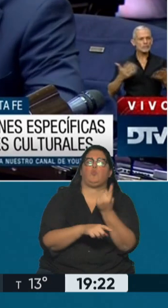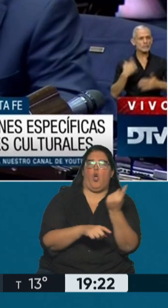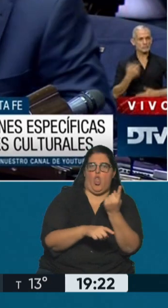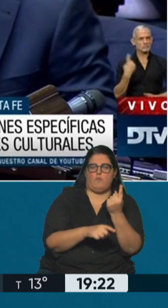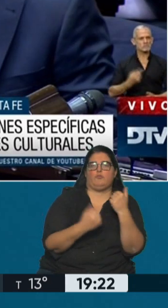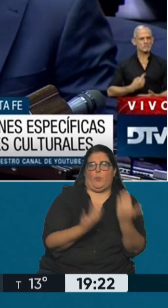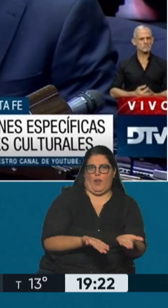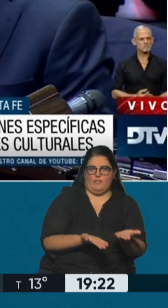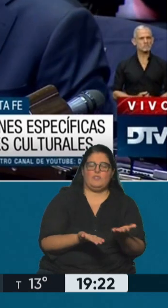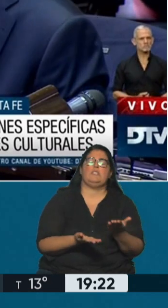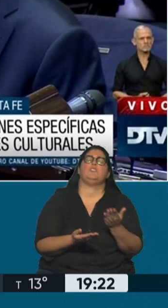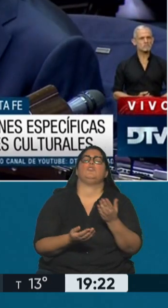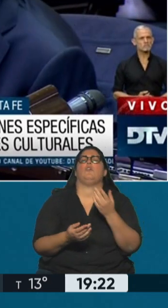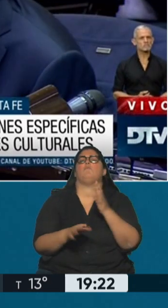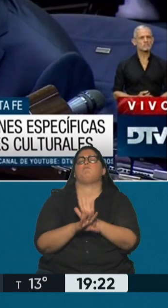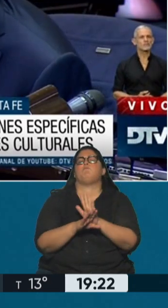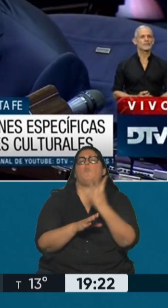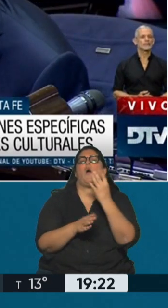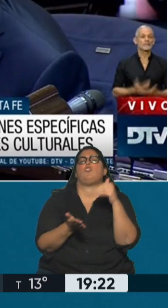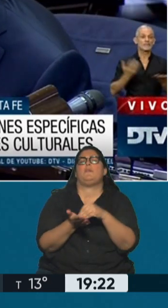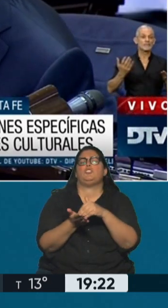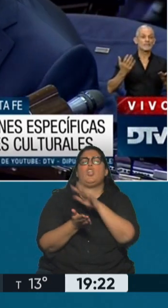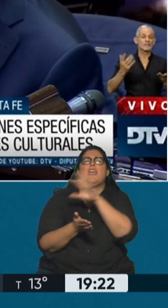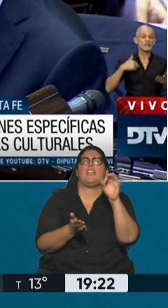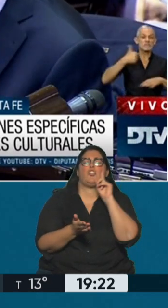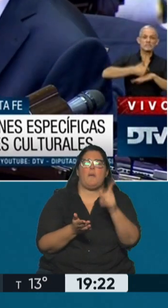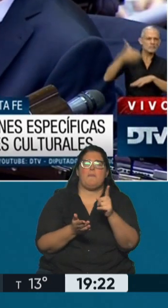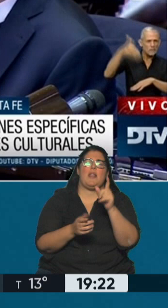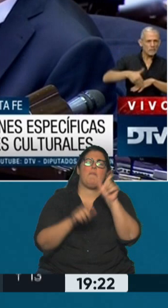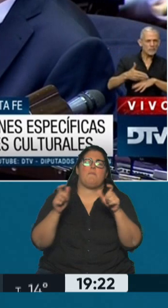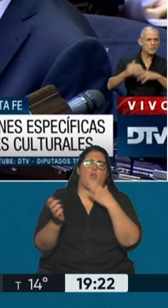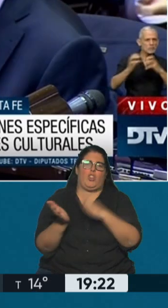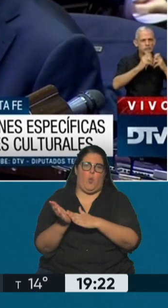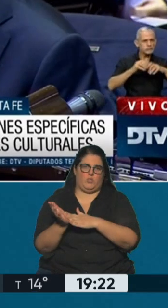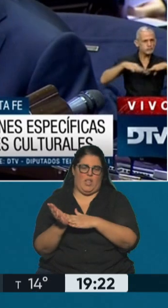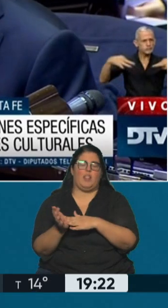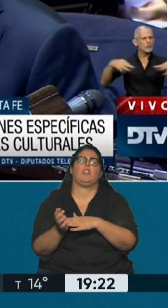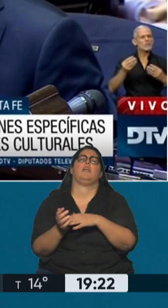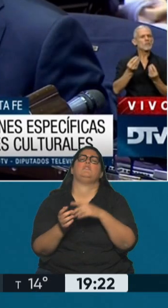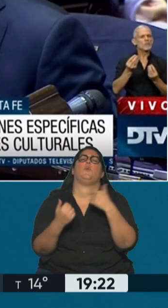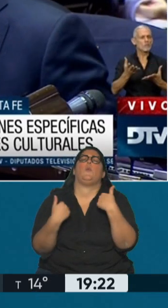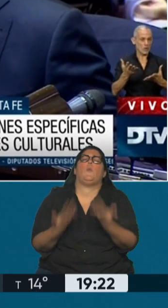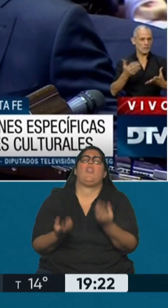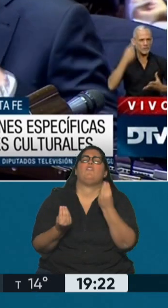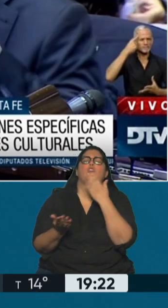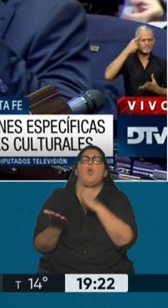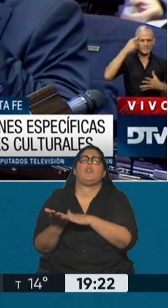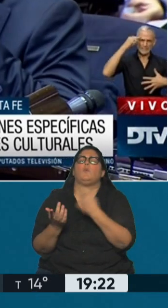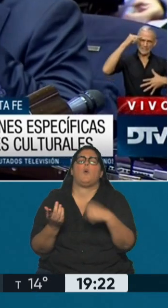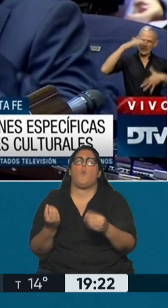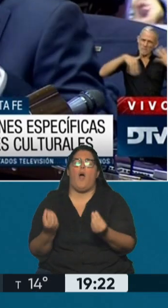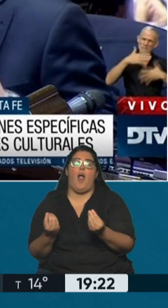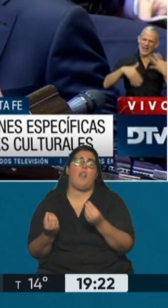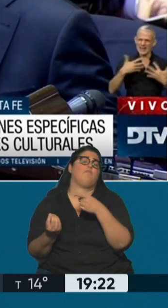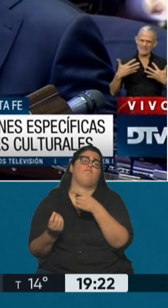Estamos hablando de más de 4.500.000 contribuyentes. ¿En qué beneficia a los monotributistas? No tener